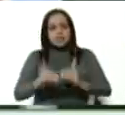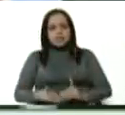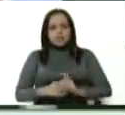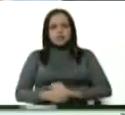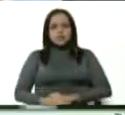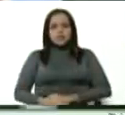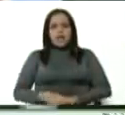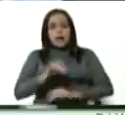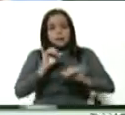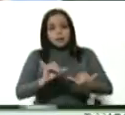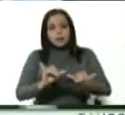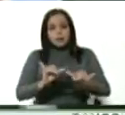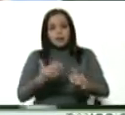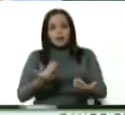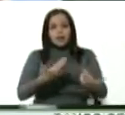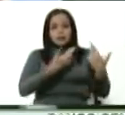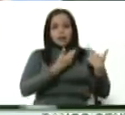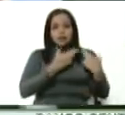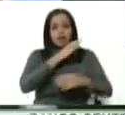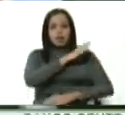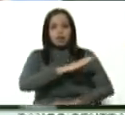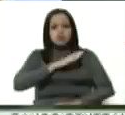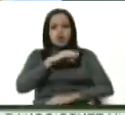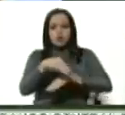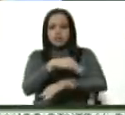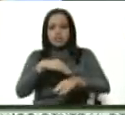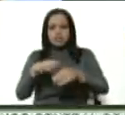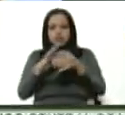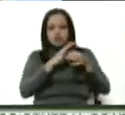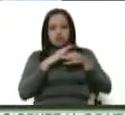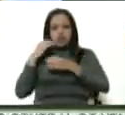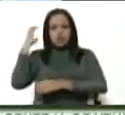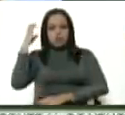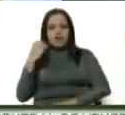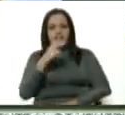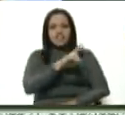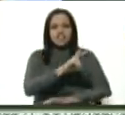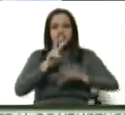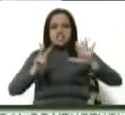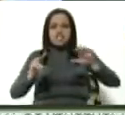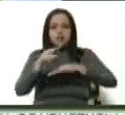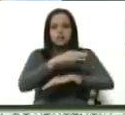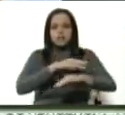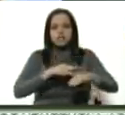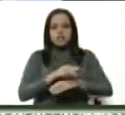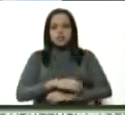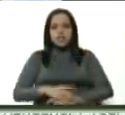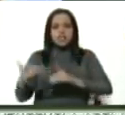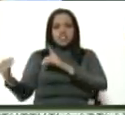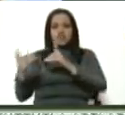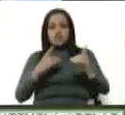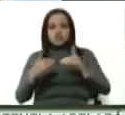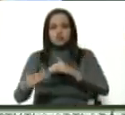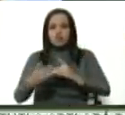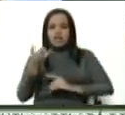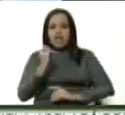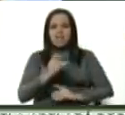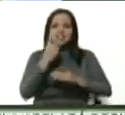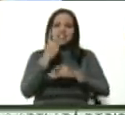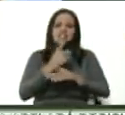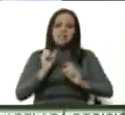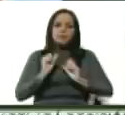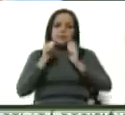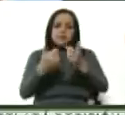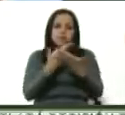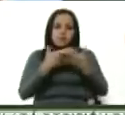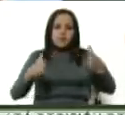responde al Consejo de Ministros de la Unión Europea, de los 27. De manera que son discusiones y debates que deben abrirse en la Unión